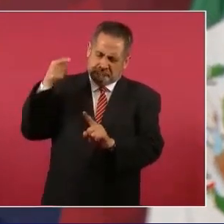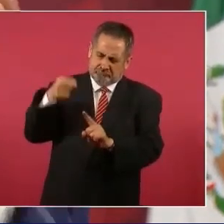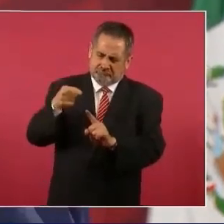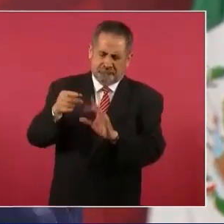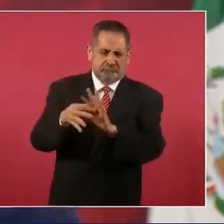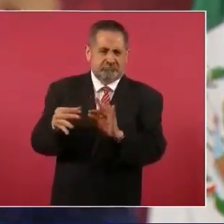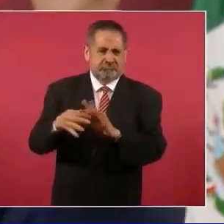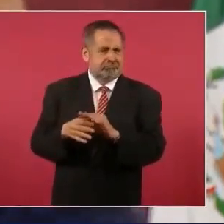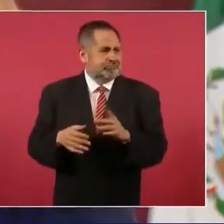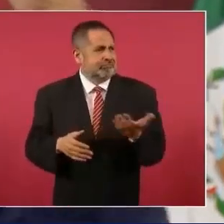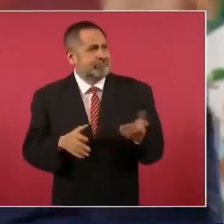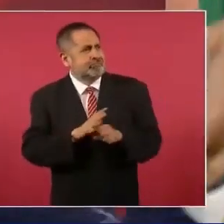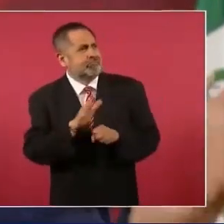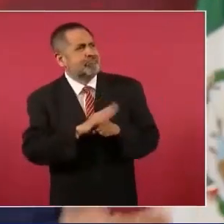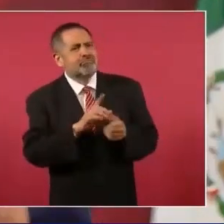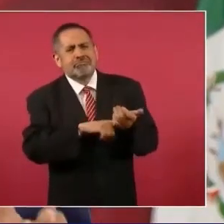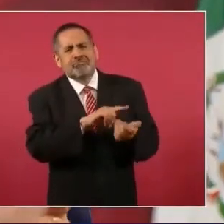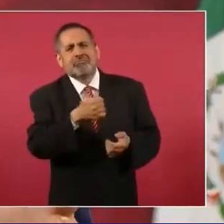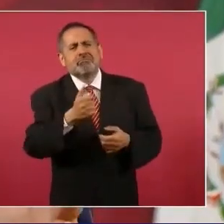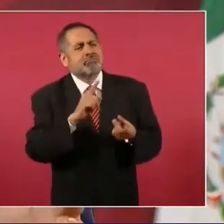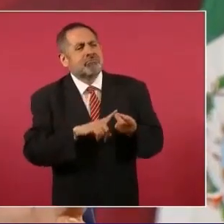¿Qué dirigente